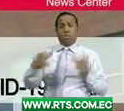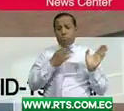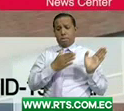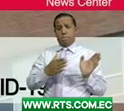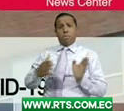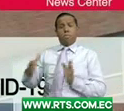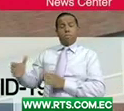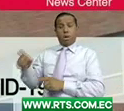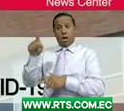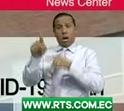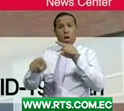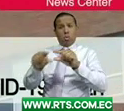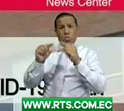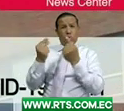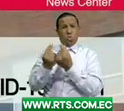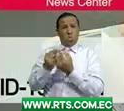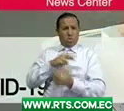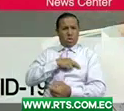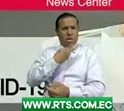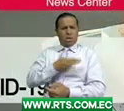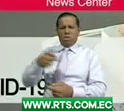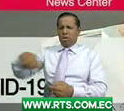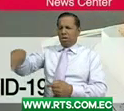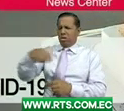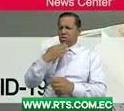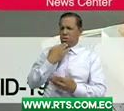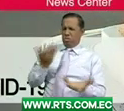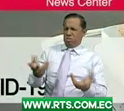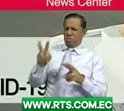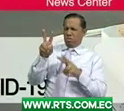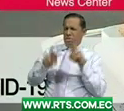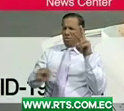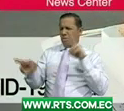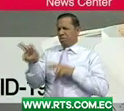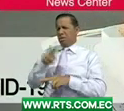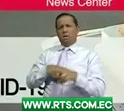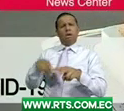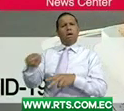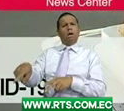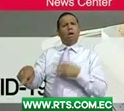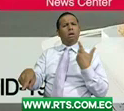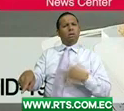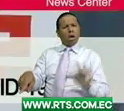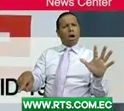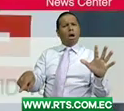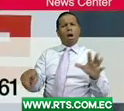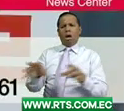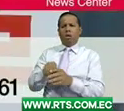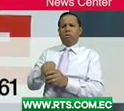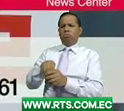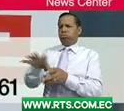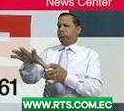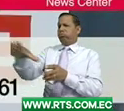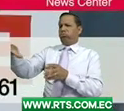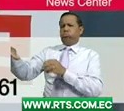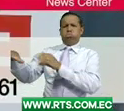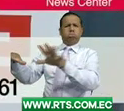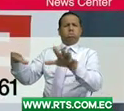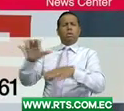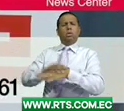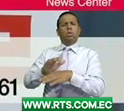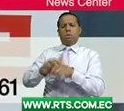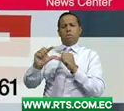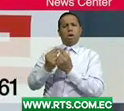una secta religiosa que produjo un grupo de pacientes y alimentó la propagación repentina de la enfermedad. Es que